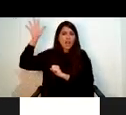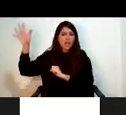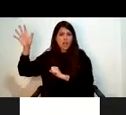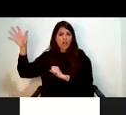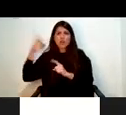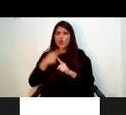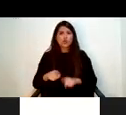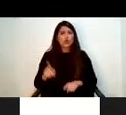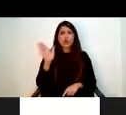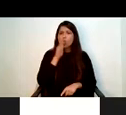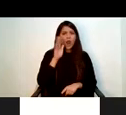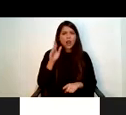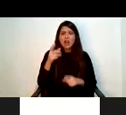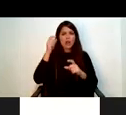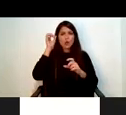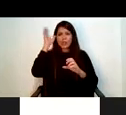que no.